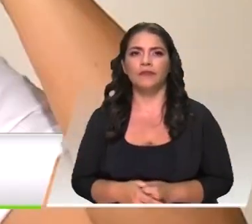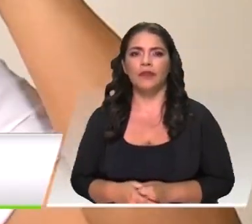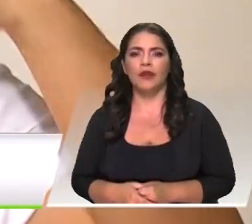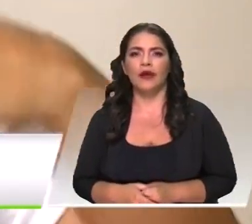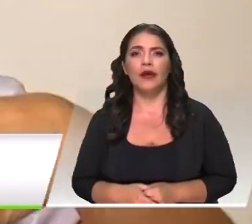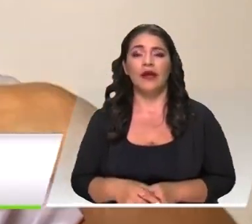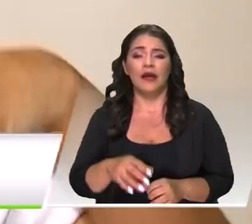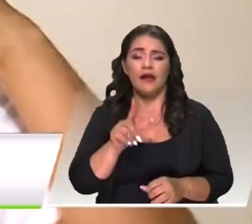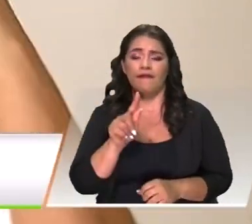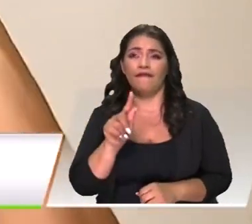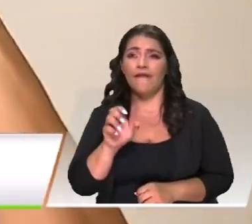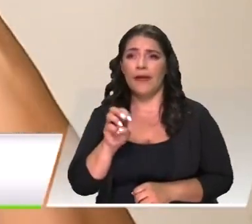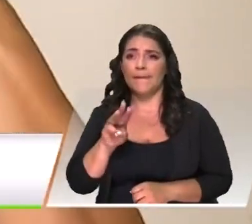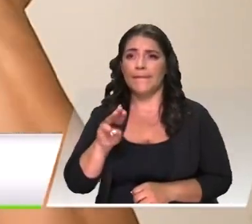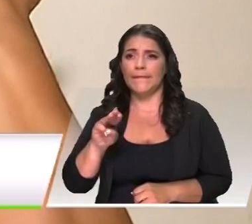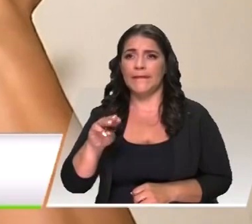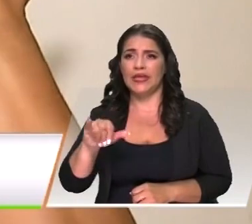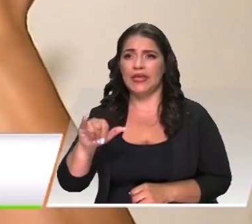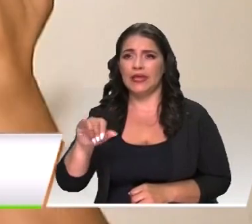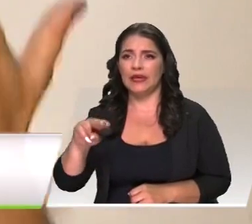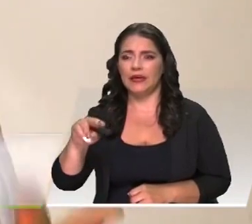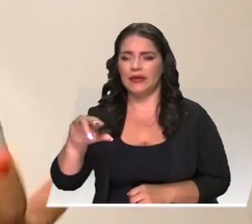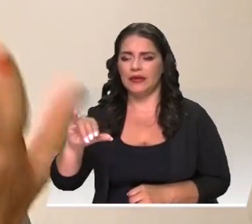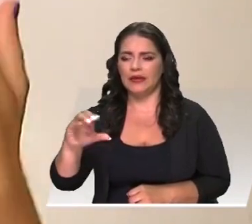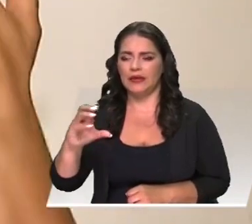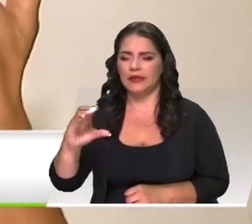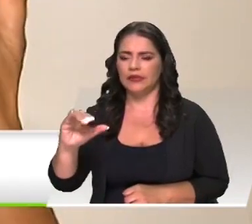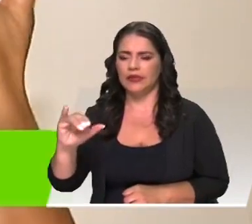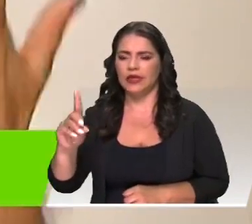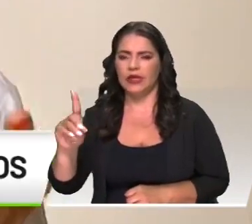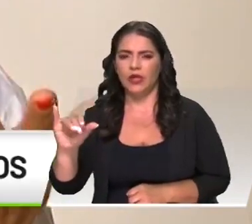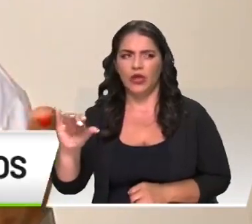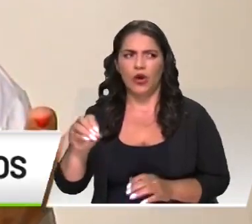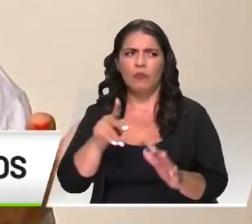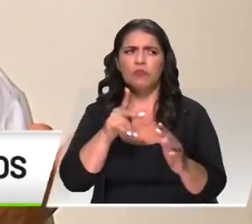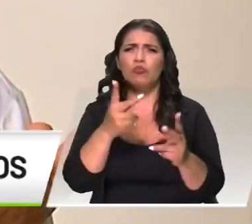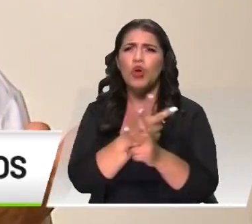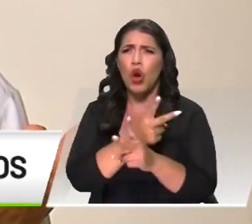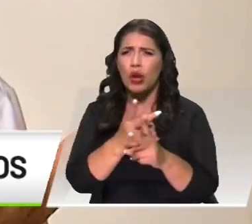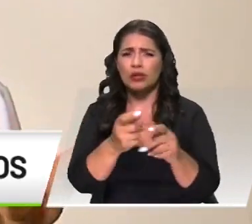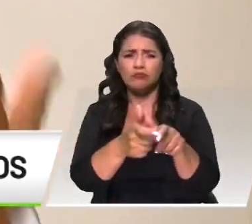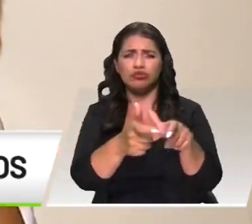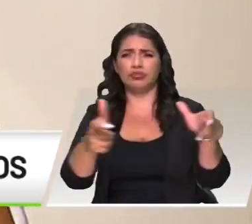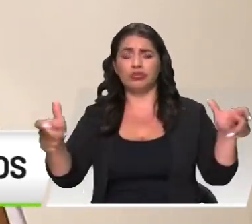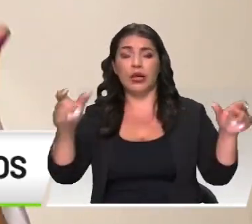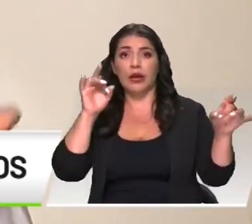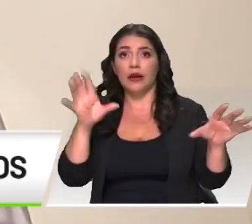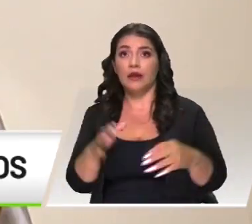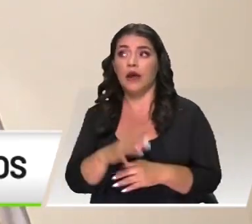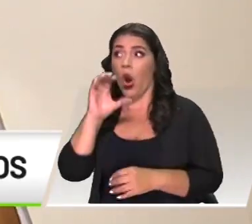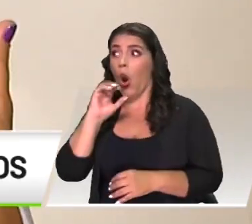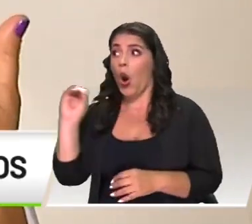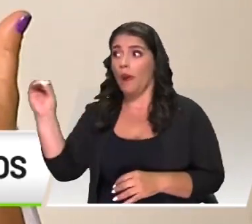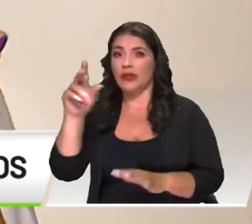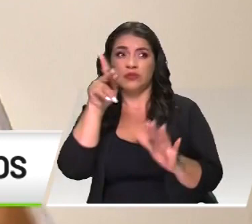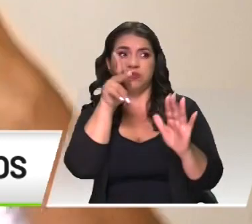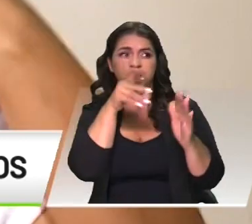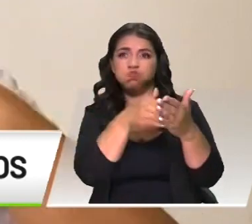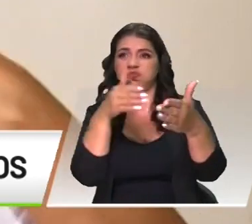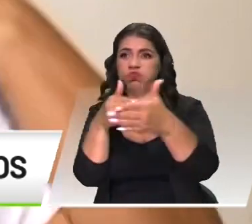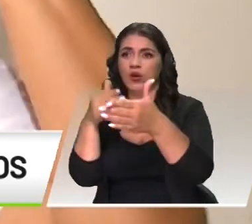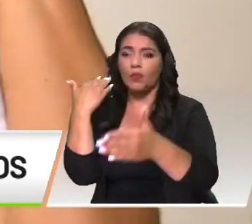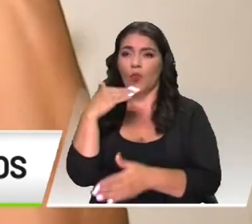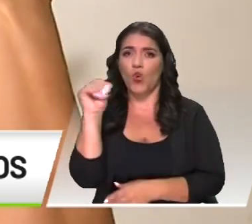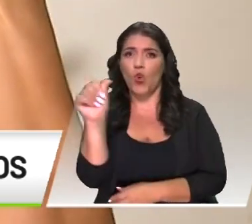violencias que se viven en el cotidiano que siguen haciendo que la ciudadanía para las mujeres sea un pendiente que